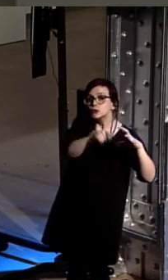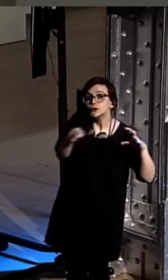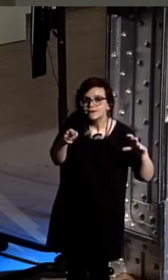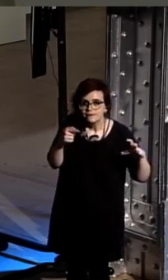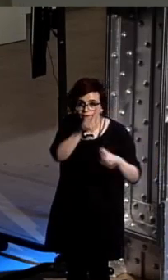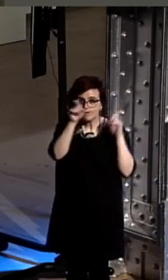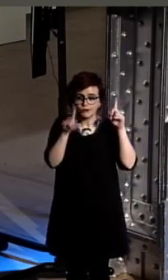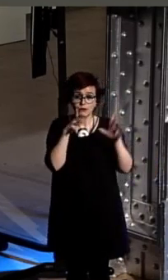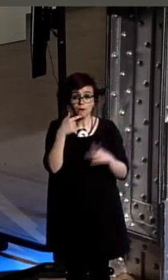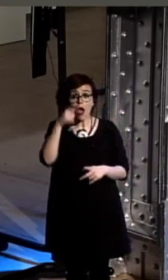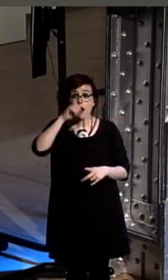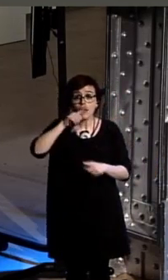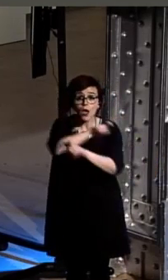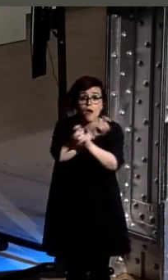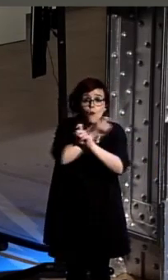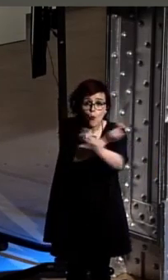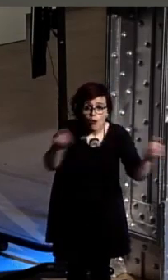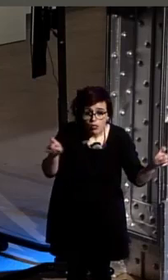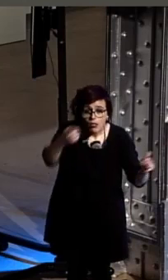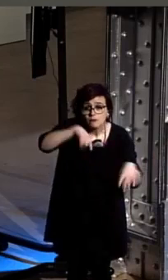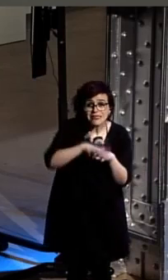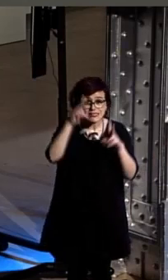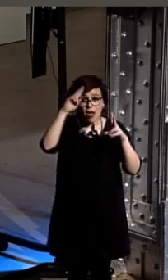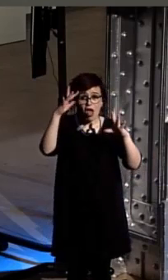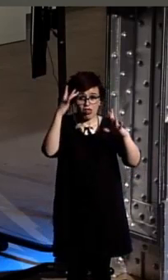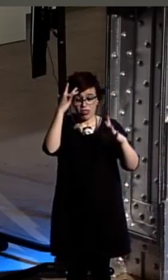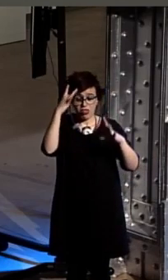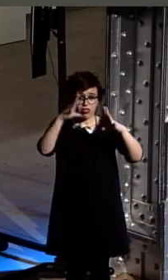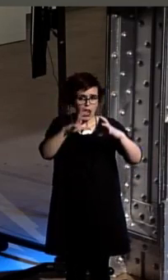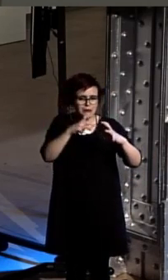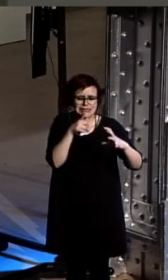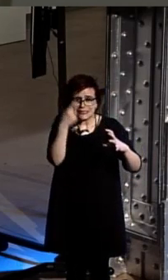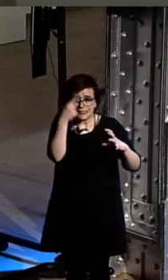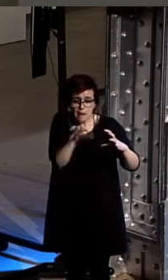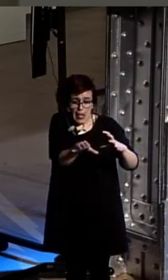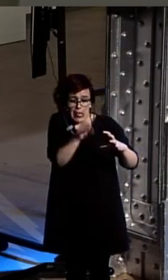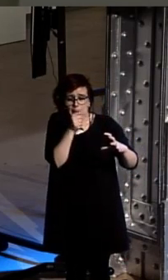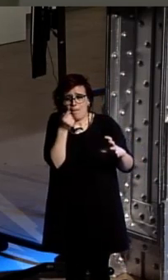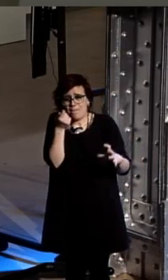no tengo que recordaros a todos que sabemos muy poco sobre el cerebro. Todavía sabemos